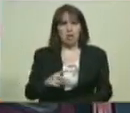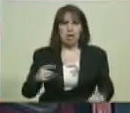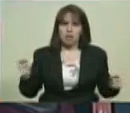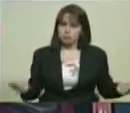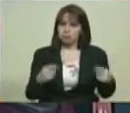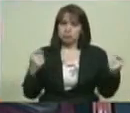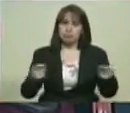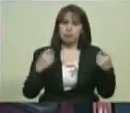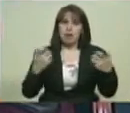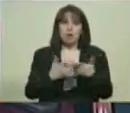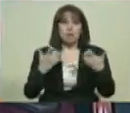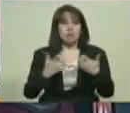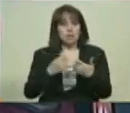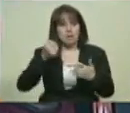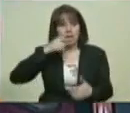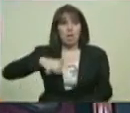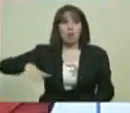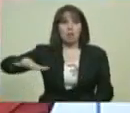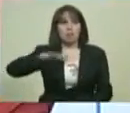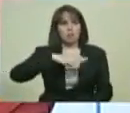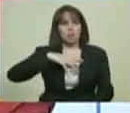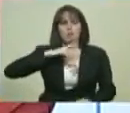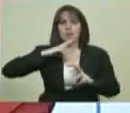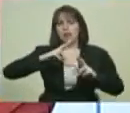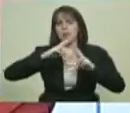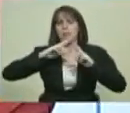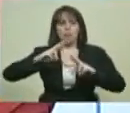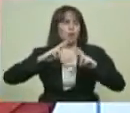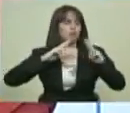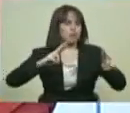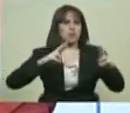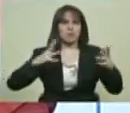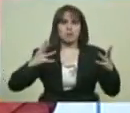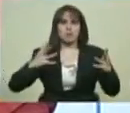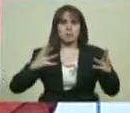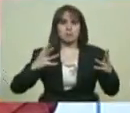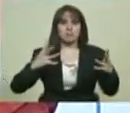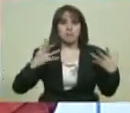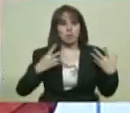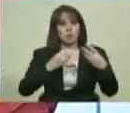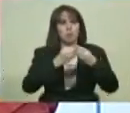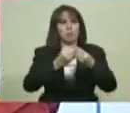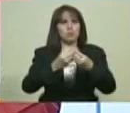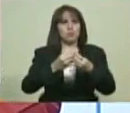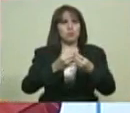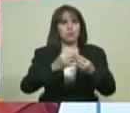batalla. Y el pueblo nos ha respondido, vamos, sí,